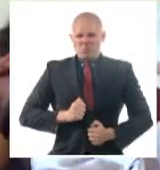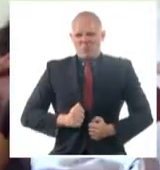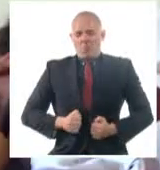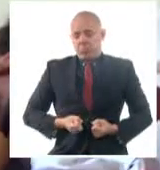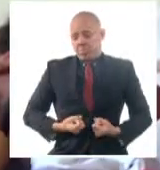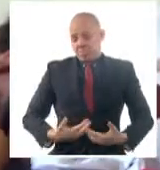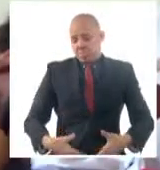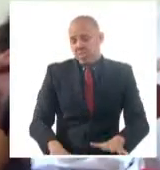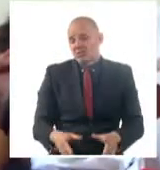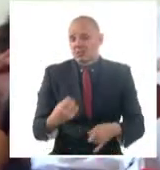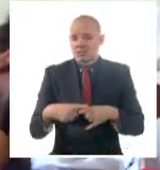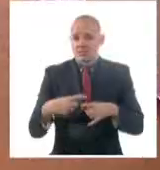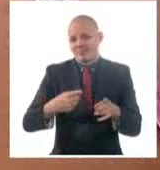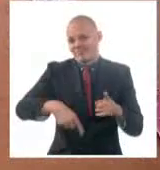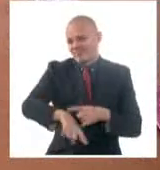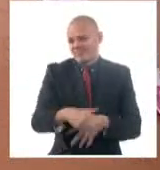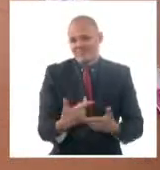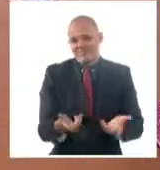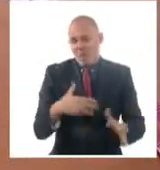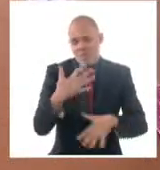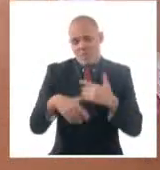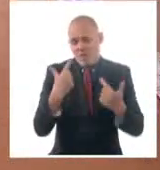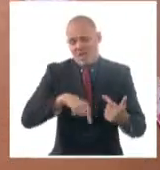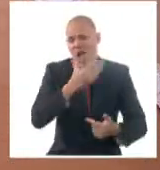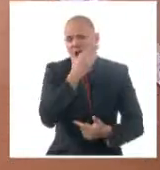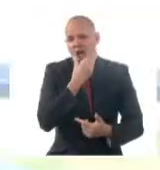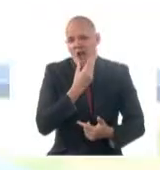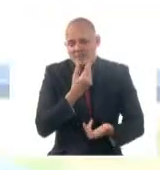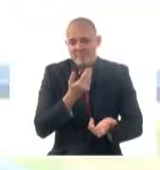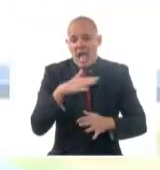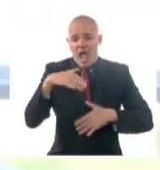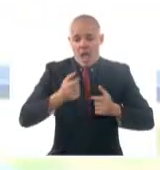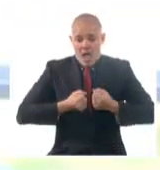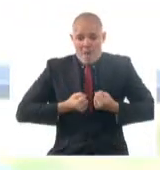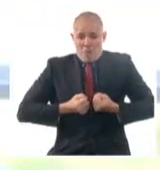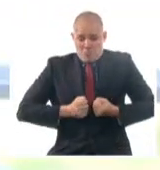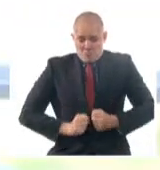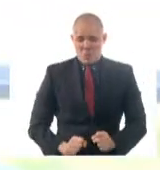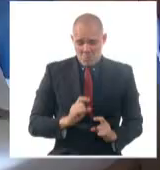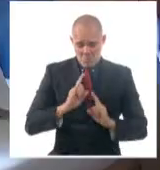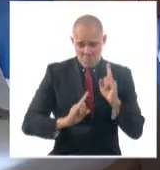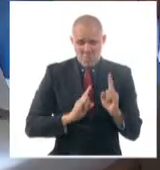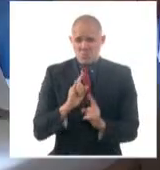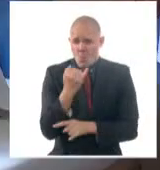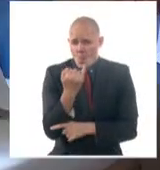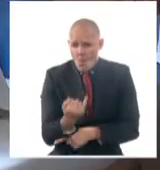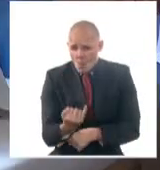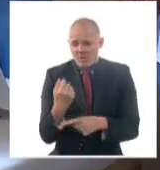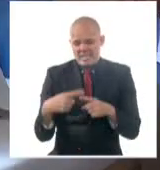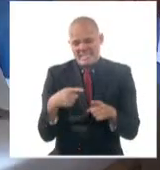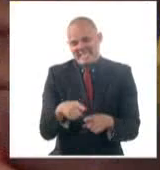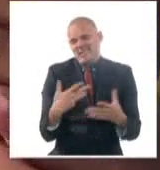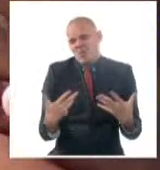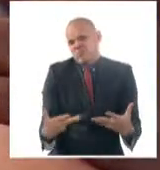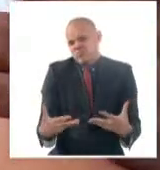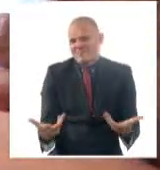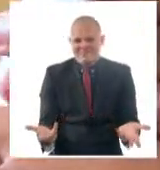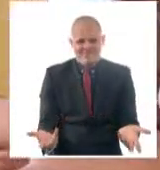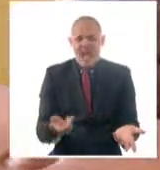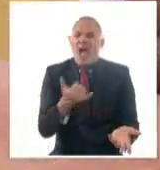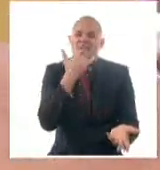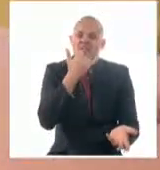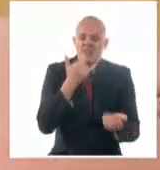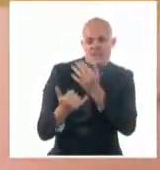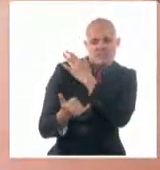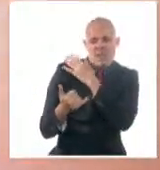sea, en el transcurso. Partos pretérminos, bebés que no alcanzan su peso adecuado, un desarrollo bastante inmaduro. Y ahí vamos viendo